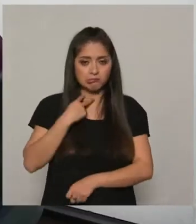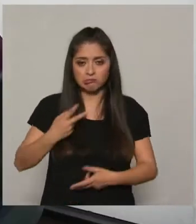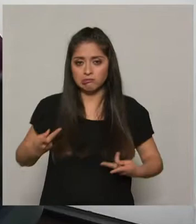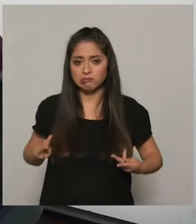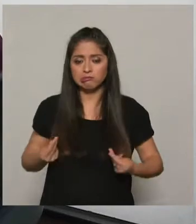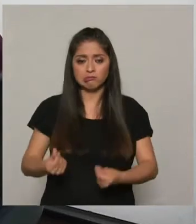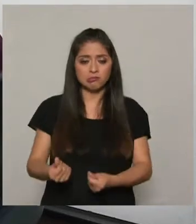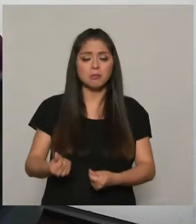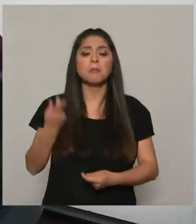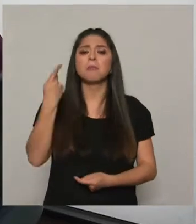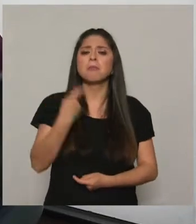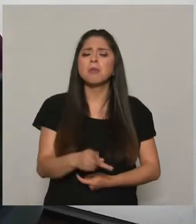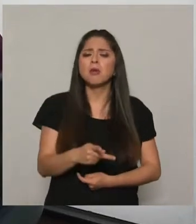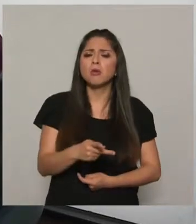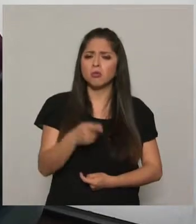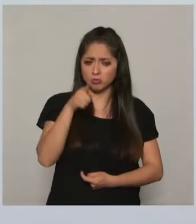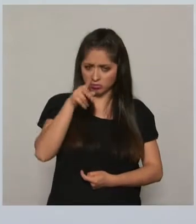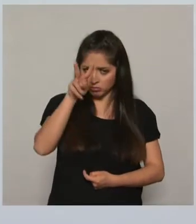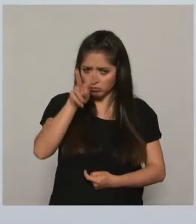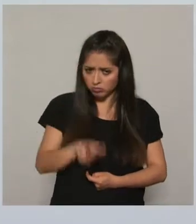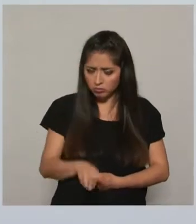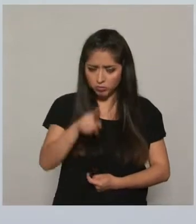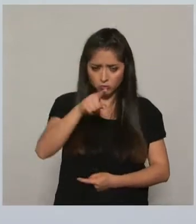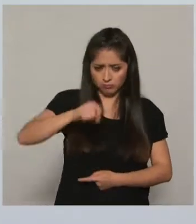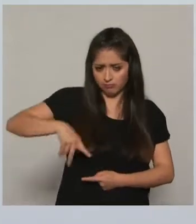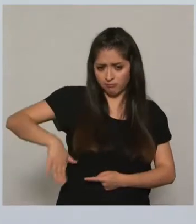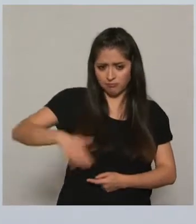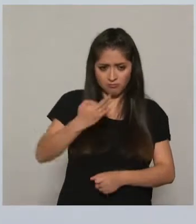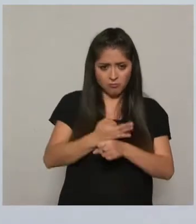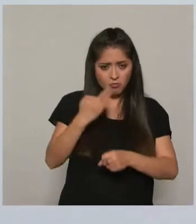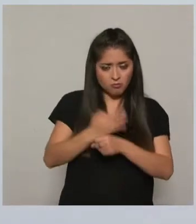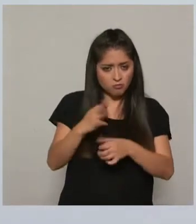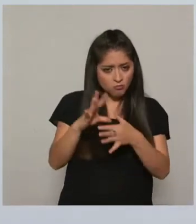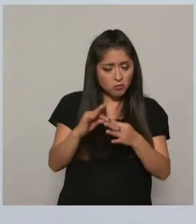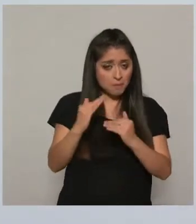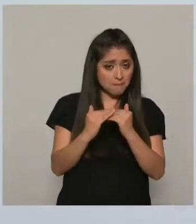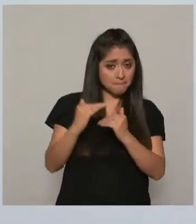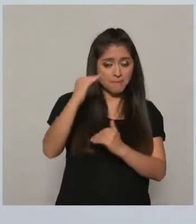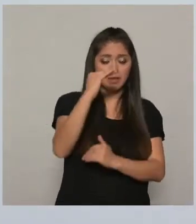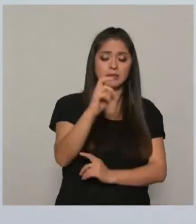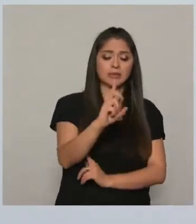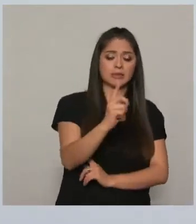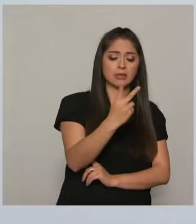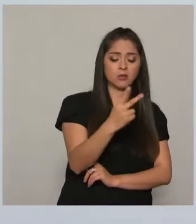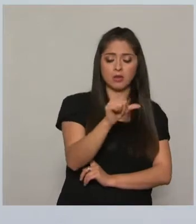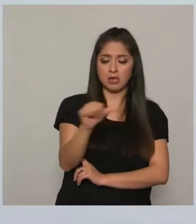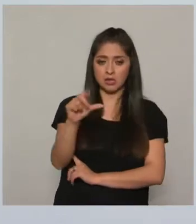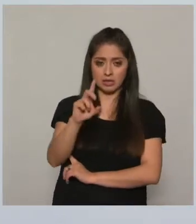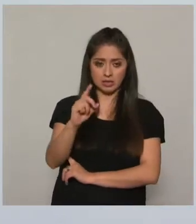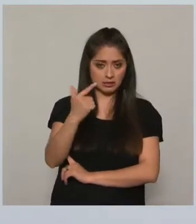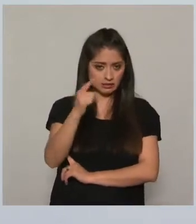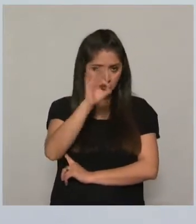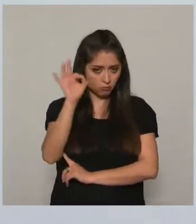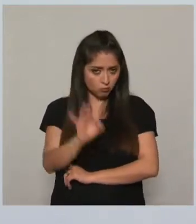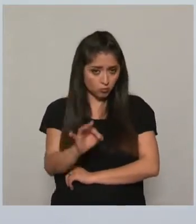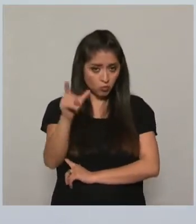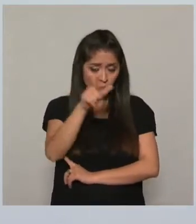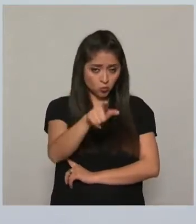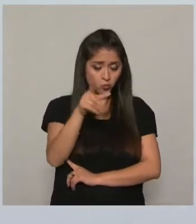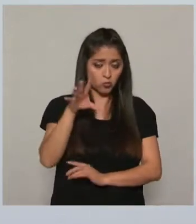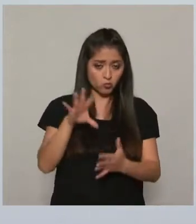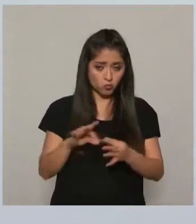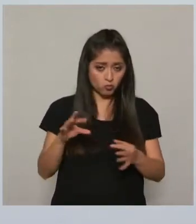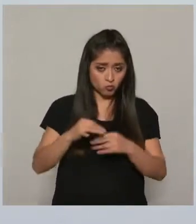el país. Entonces, sí es verdad, como tú mencionas, hay un incremento de 32 a 37% cuando hablabas de la motocicleta. En los